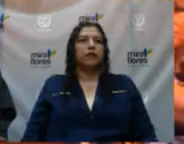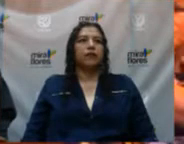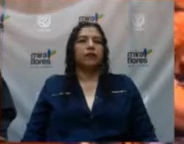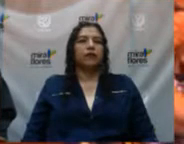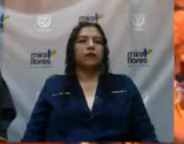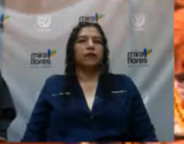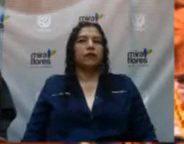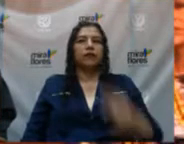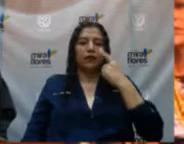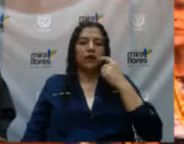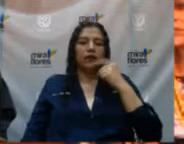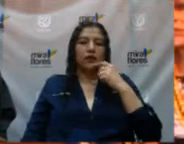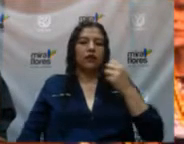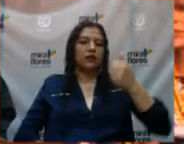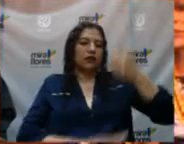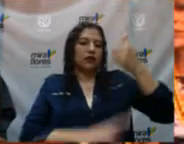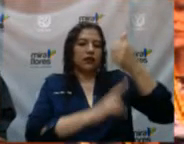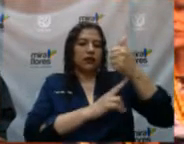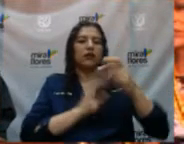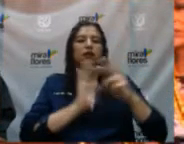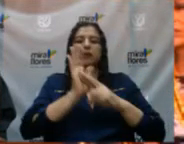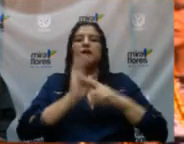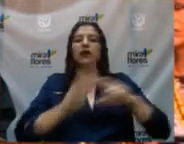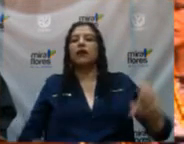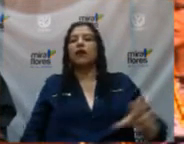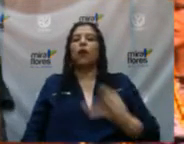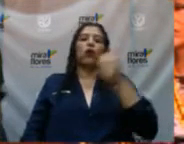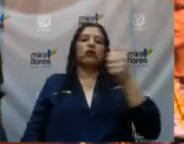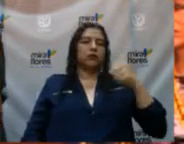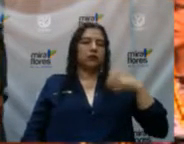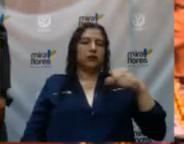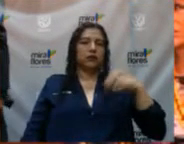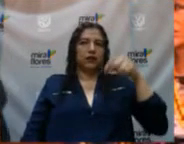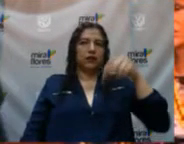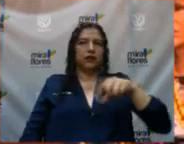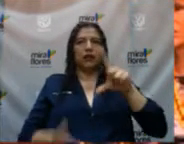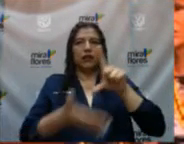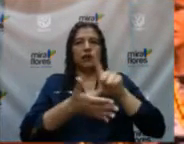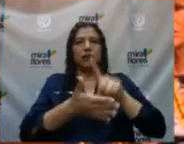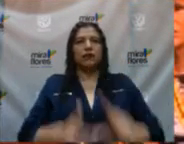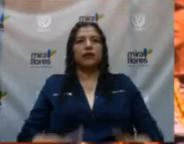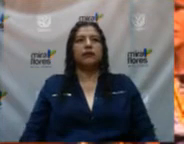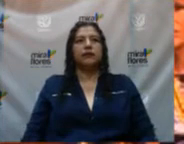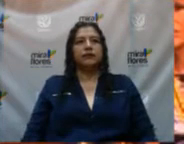señores regidores y representantes de municipios de otras municipalidades de Lima Metropolitana,